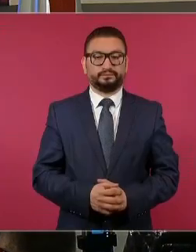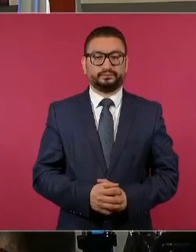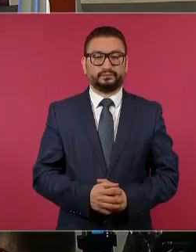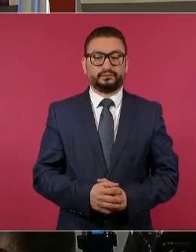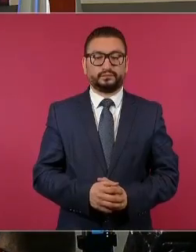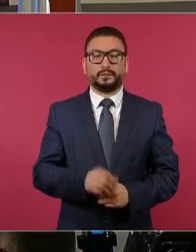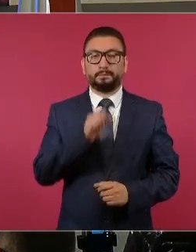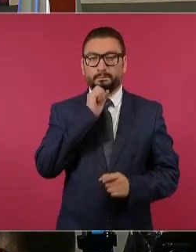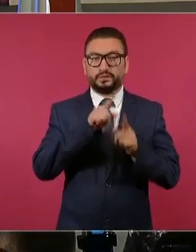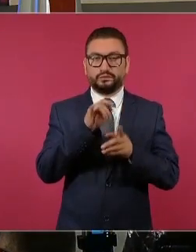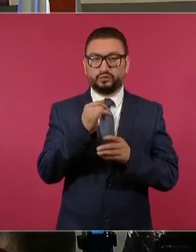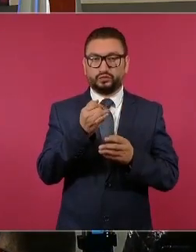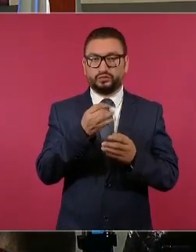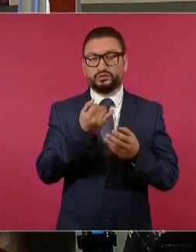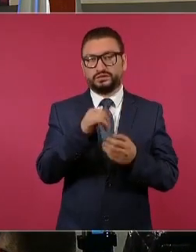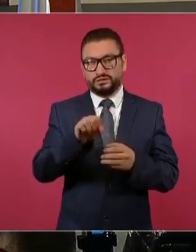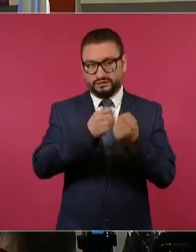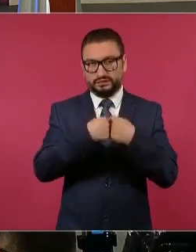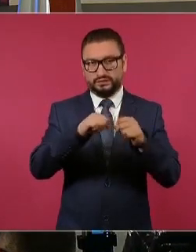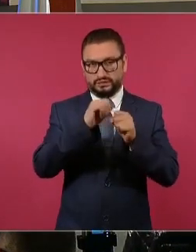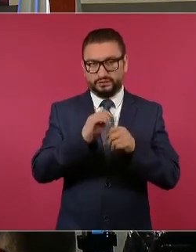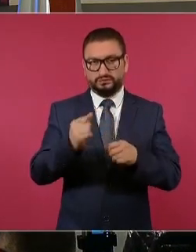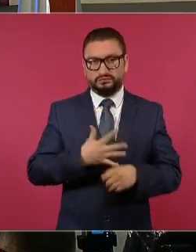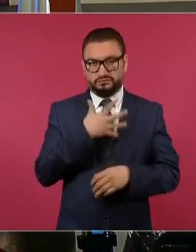hospitales. La siguiente, por favor.